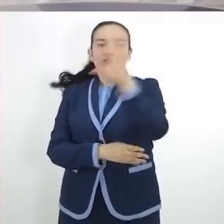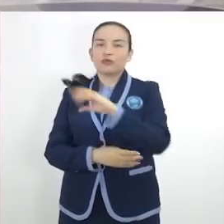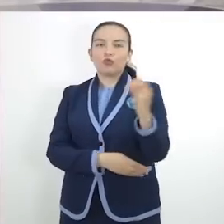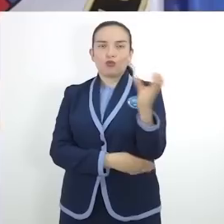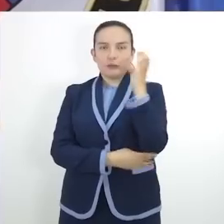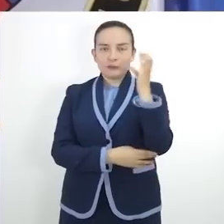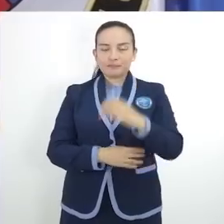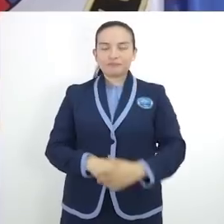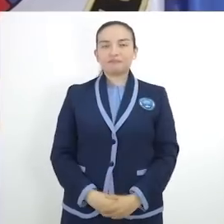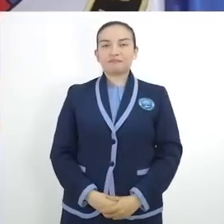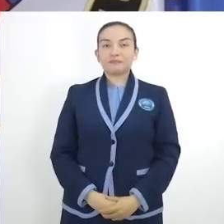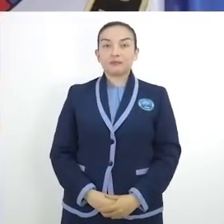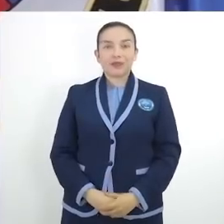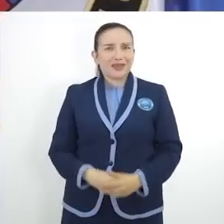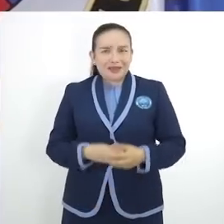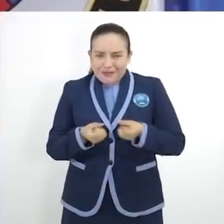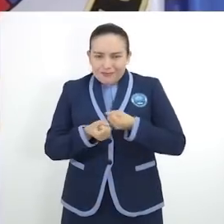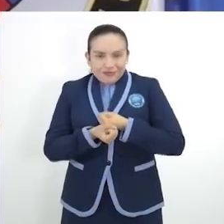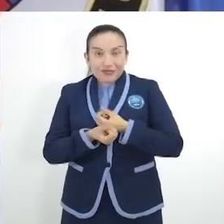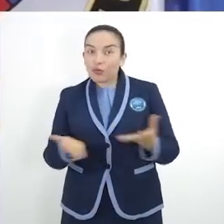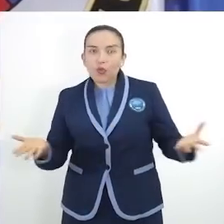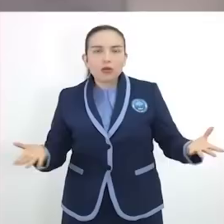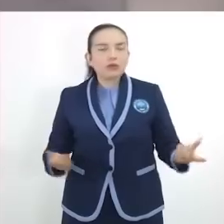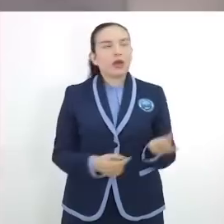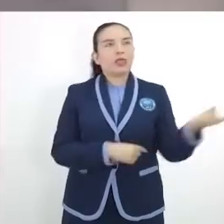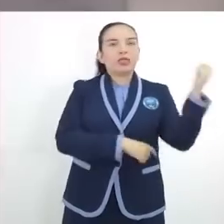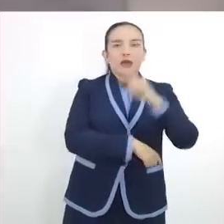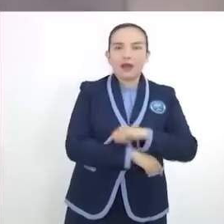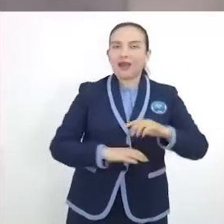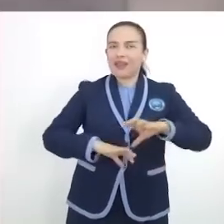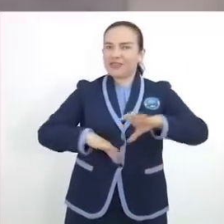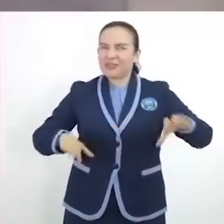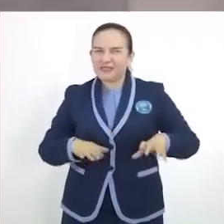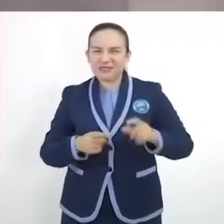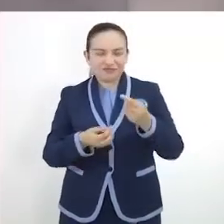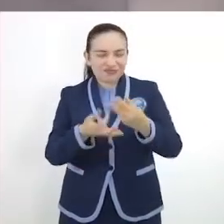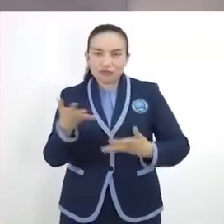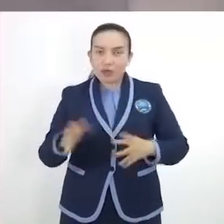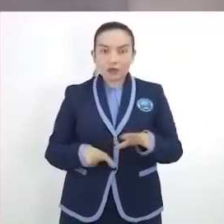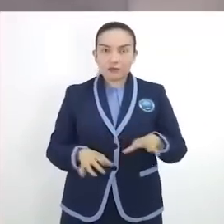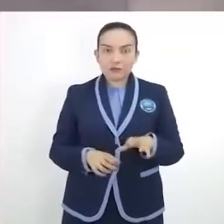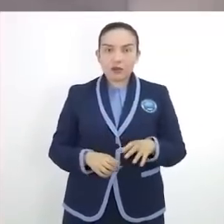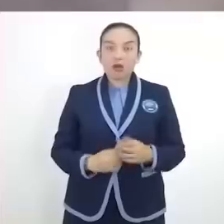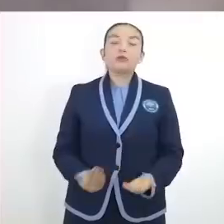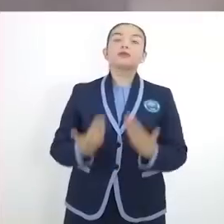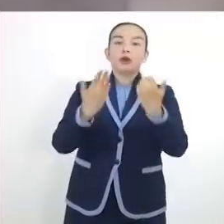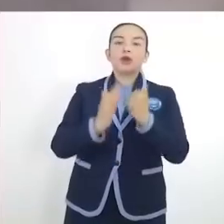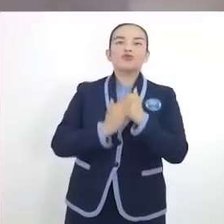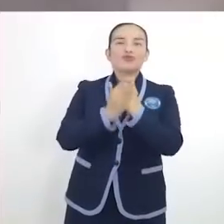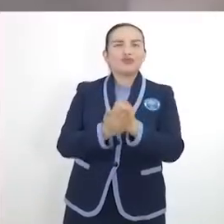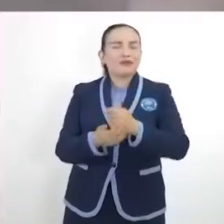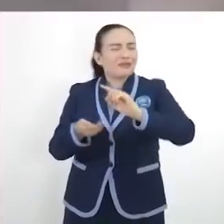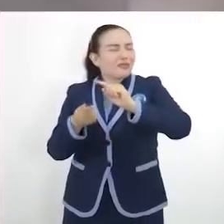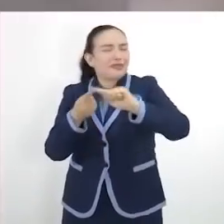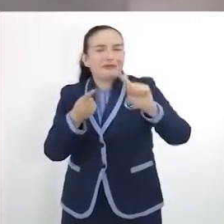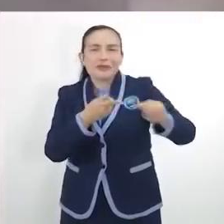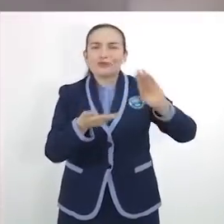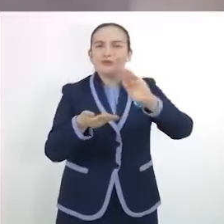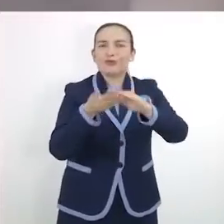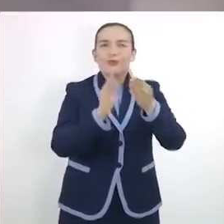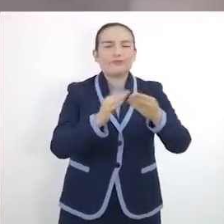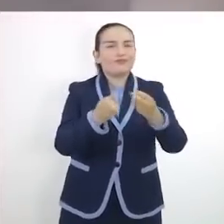nacional. Son múltiples las jornadas que se han realizado, beneficiando numerosas